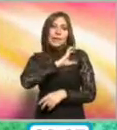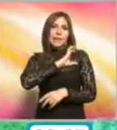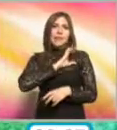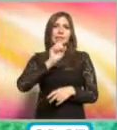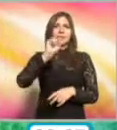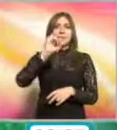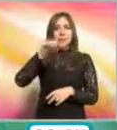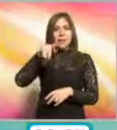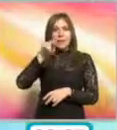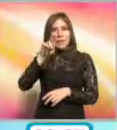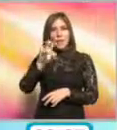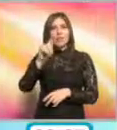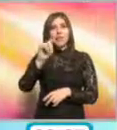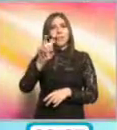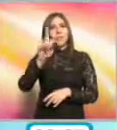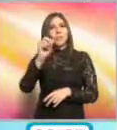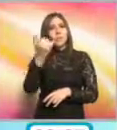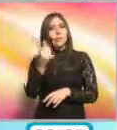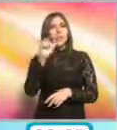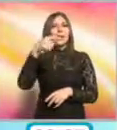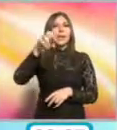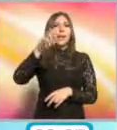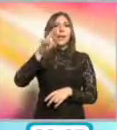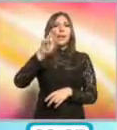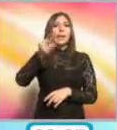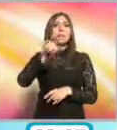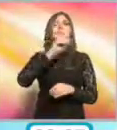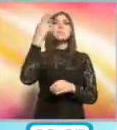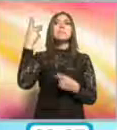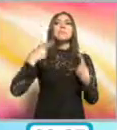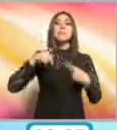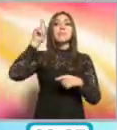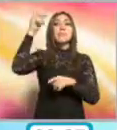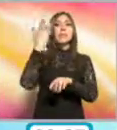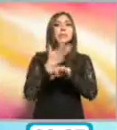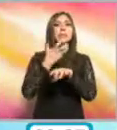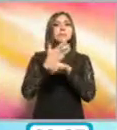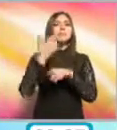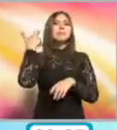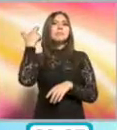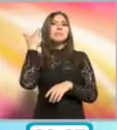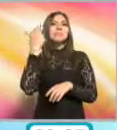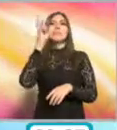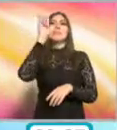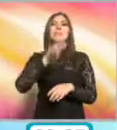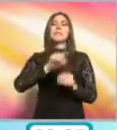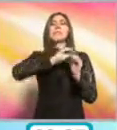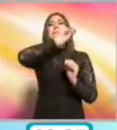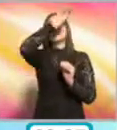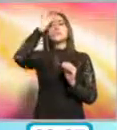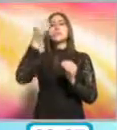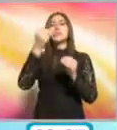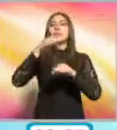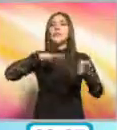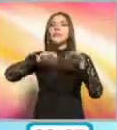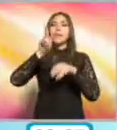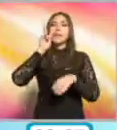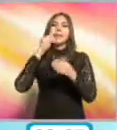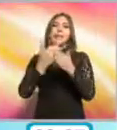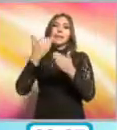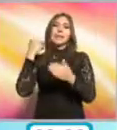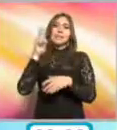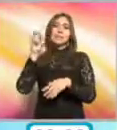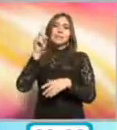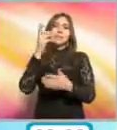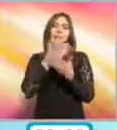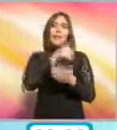dado apertura en Estados Unidos, donde de verdad están con mucho trabajo. Los acabo de ver el fin de semana los muchachos y platican que les ha